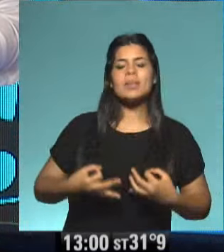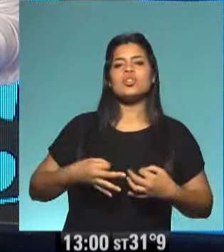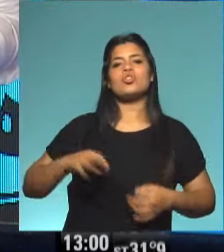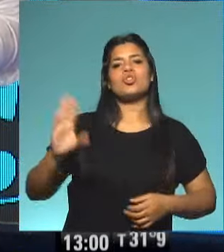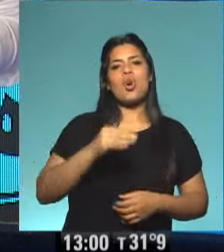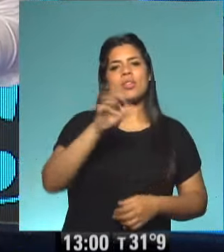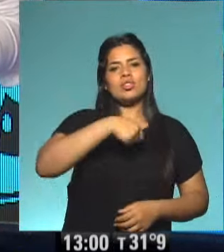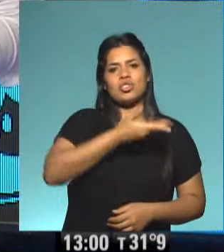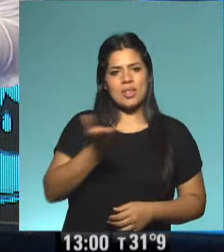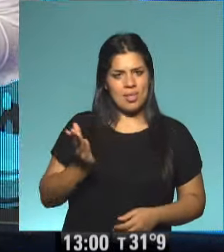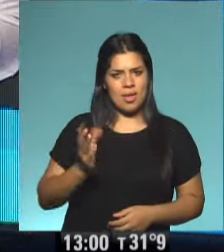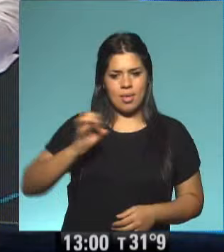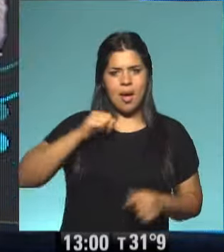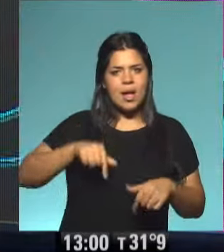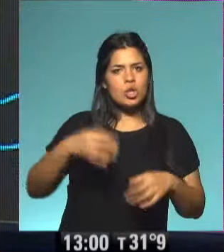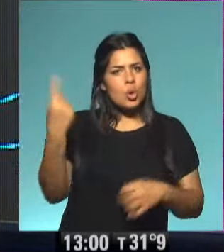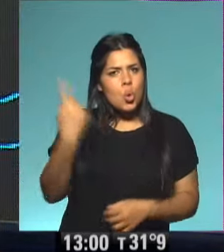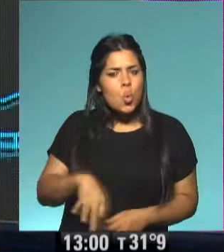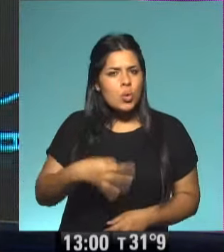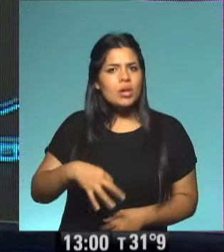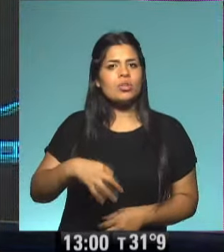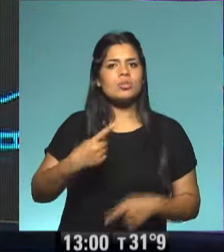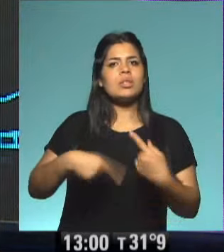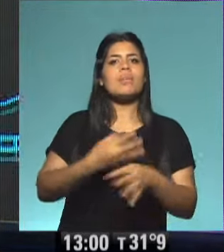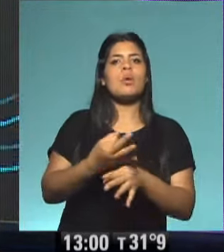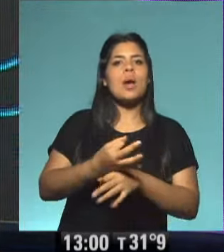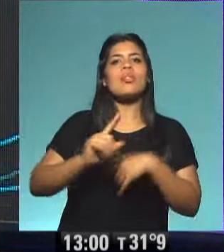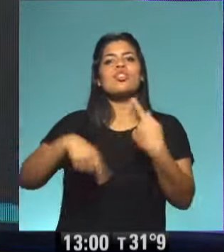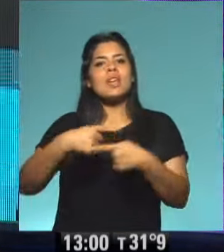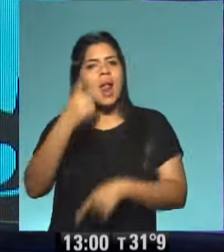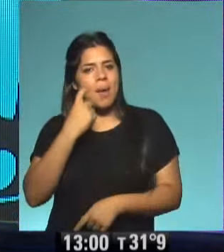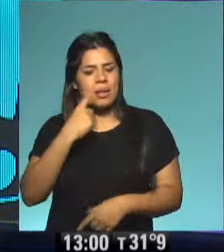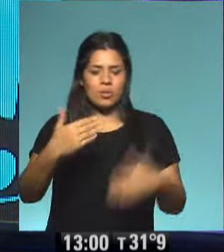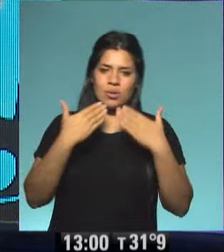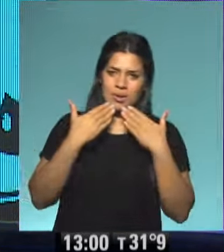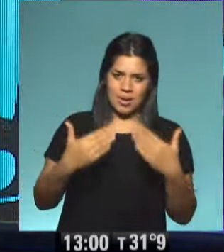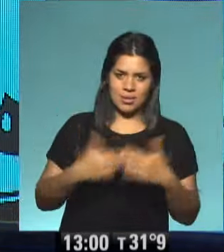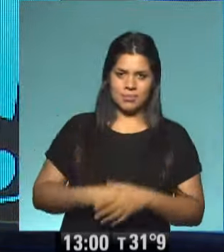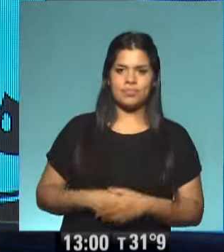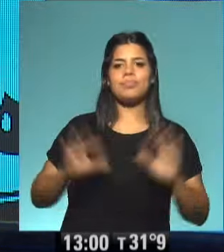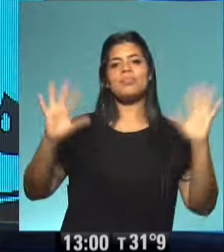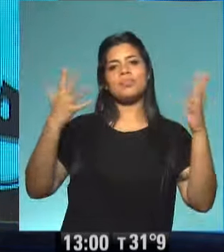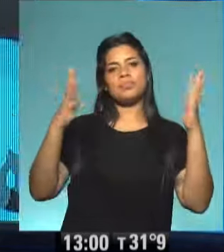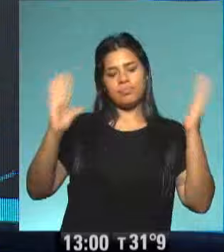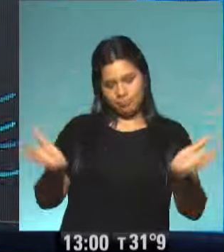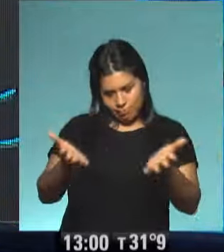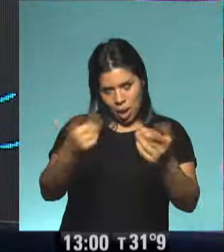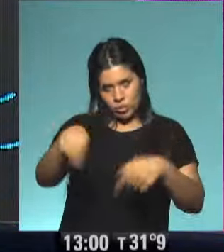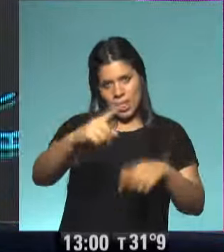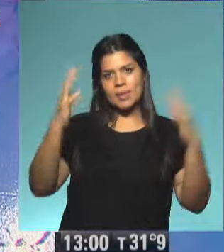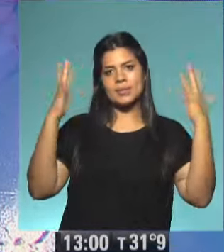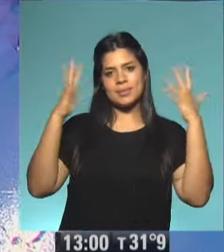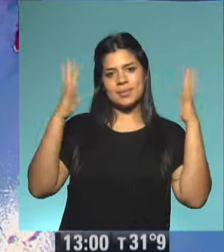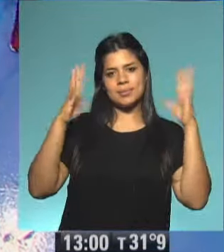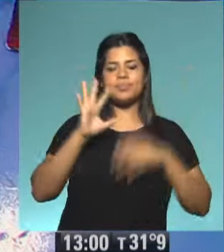año único para seguir educando y para seguir aprendiendo. Así que gracias. Gracias. Merecen un aplauso. Por supuesto que